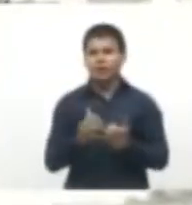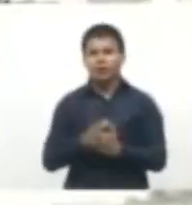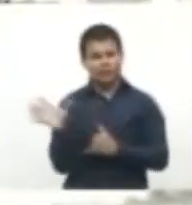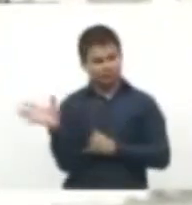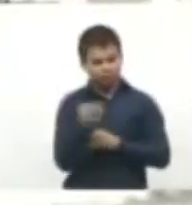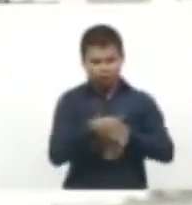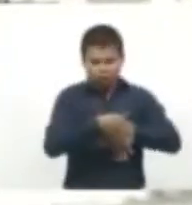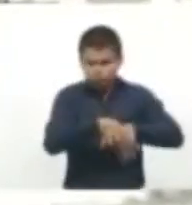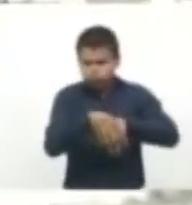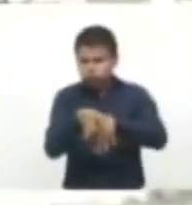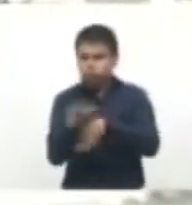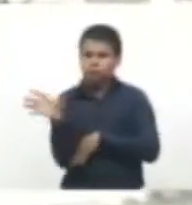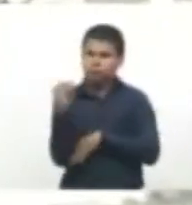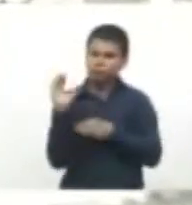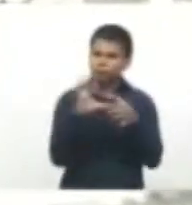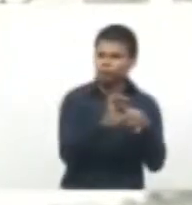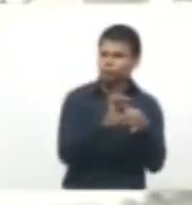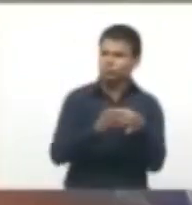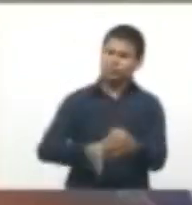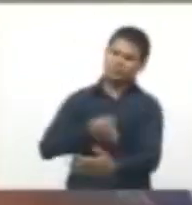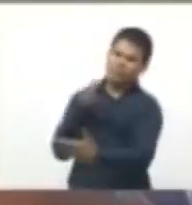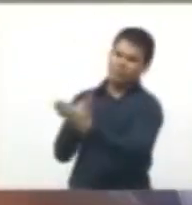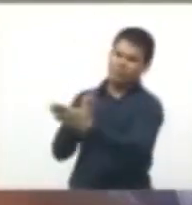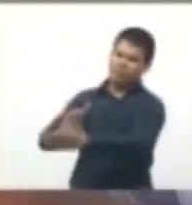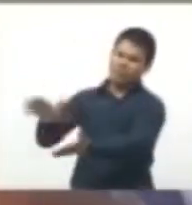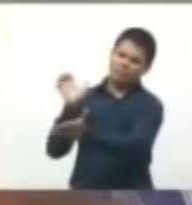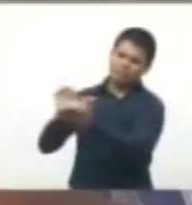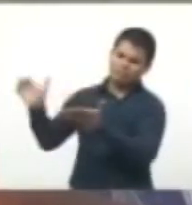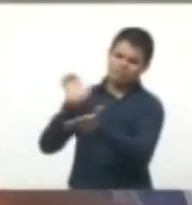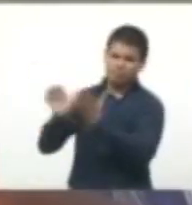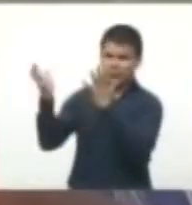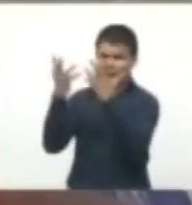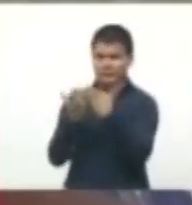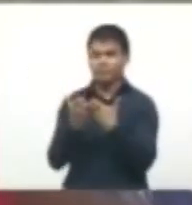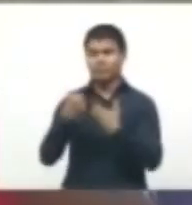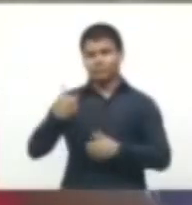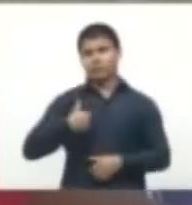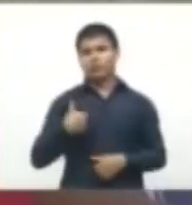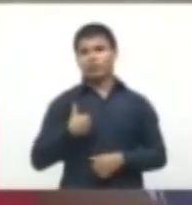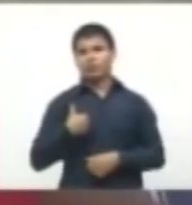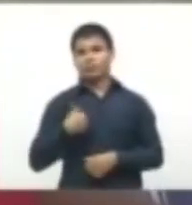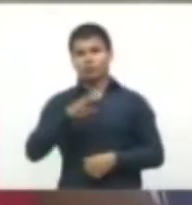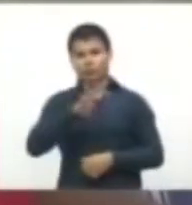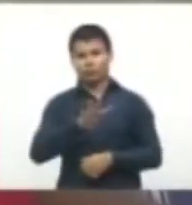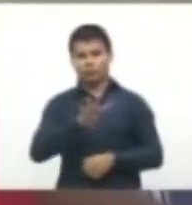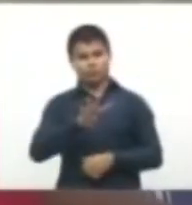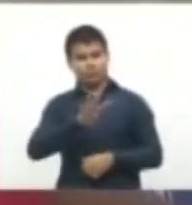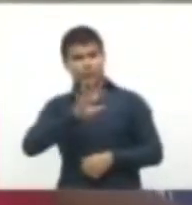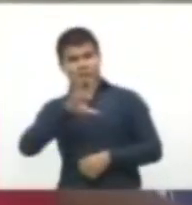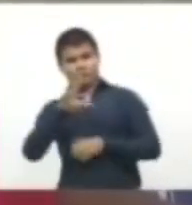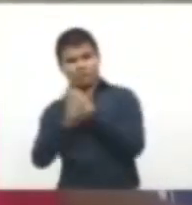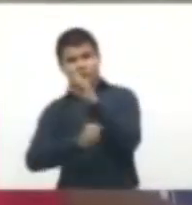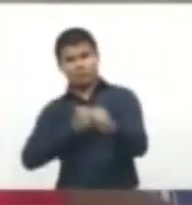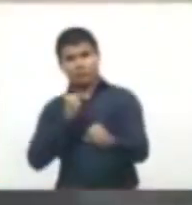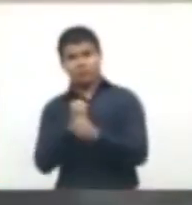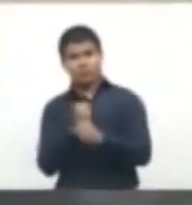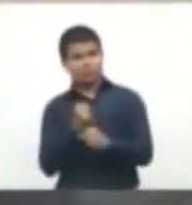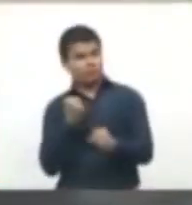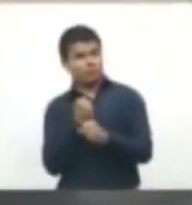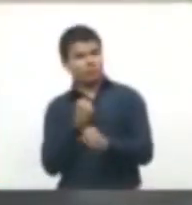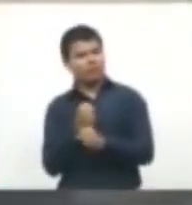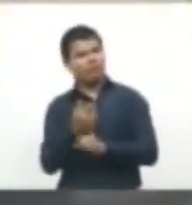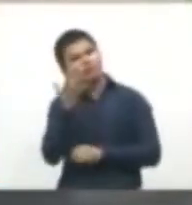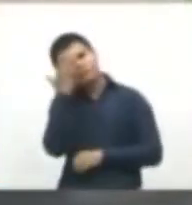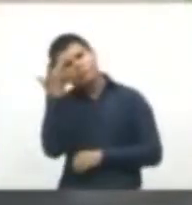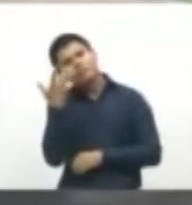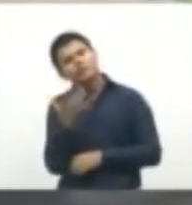lo que han venido haciendo frente a la ciudad. Yo tengo 45 años viviendo en Santa Marta y nunca me he bañado en regadera. ¿Por qué? Por la política. Desde